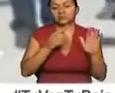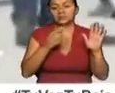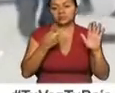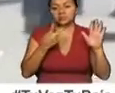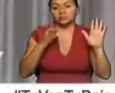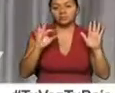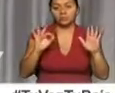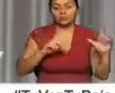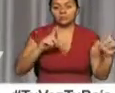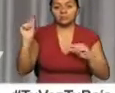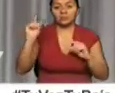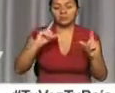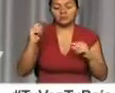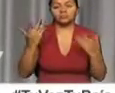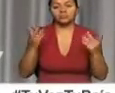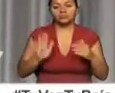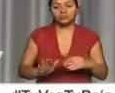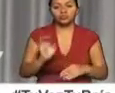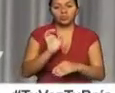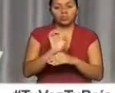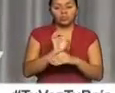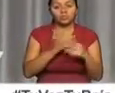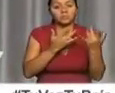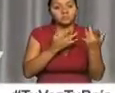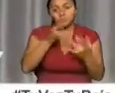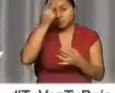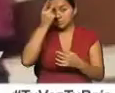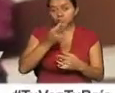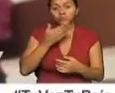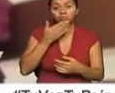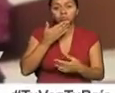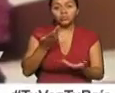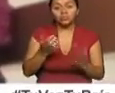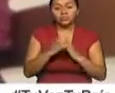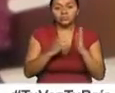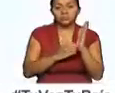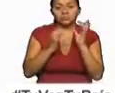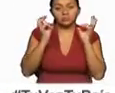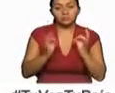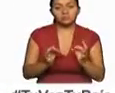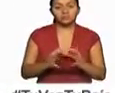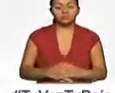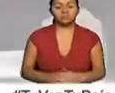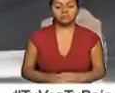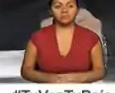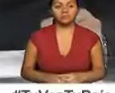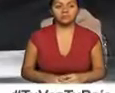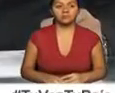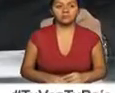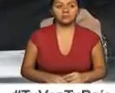57.679 inmigrantes en el país a la espera de decidir sobre su estatuto.